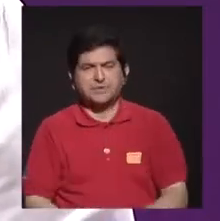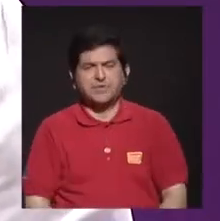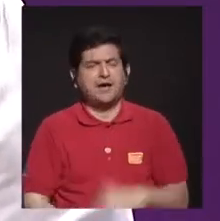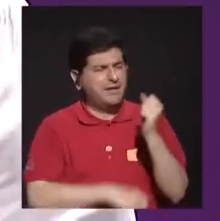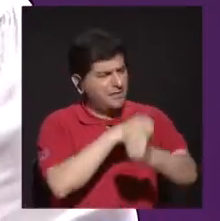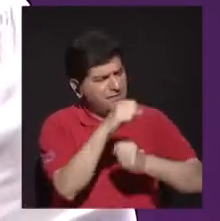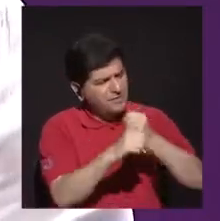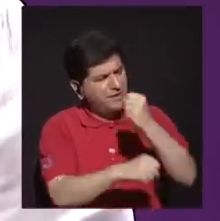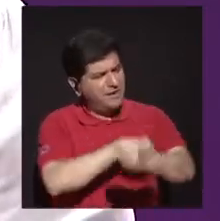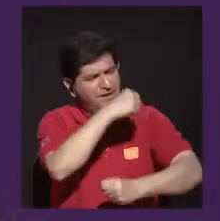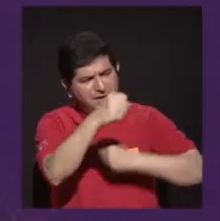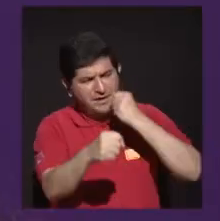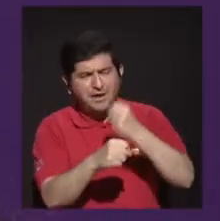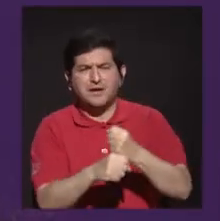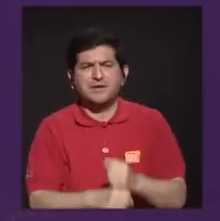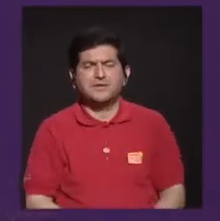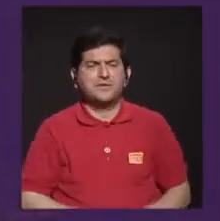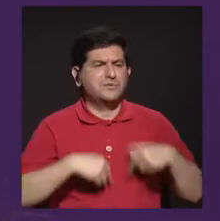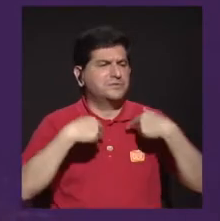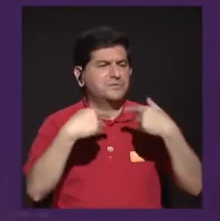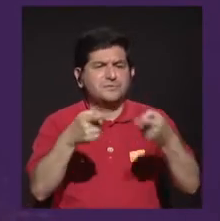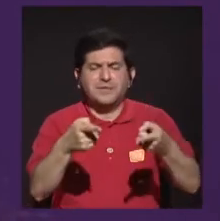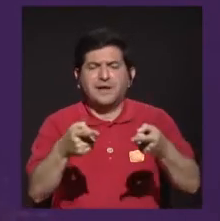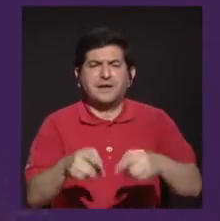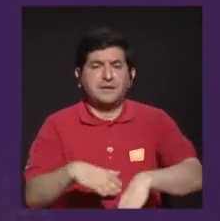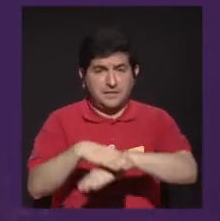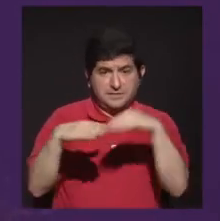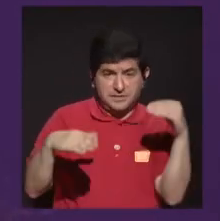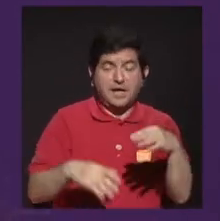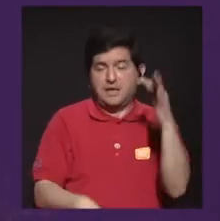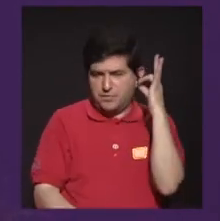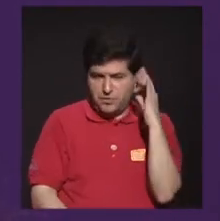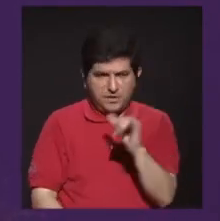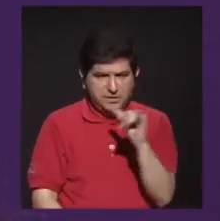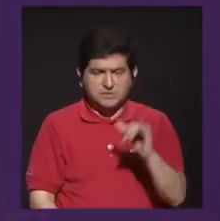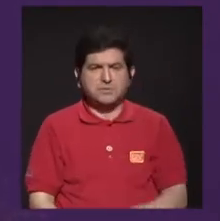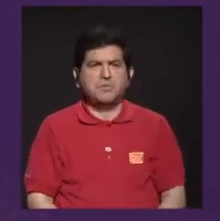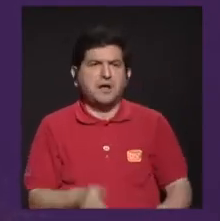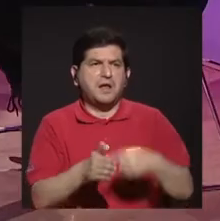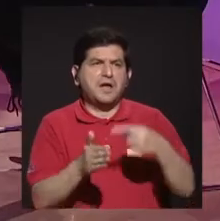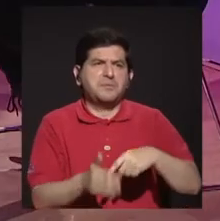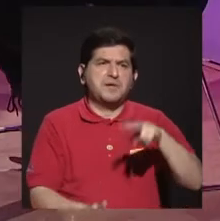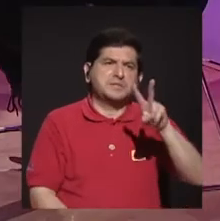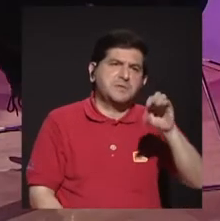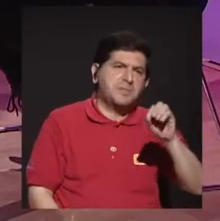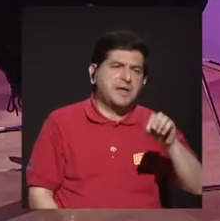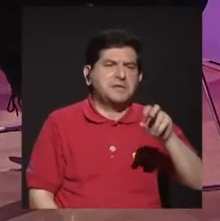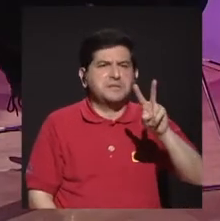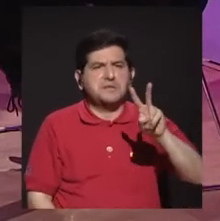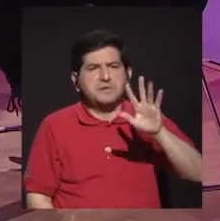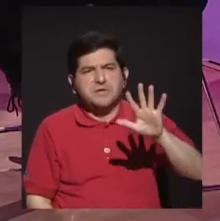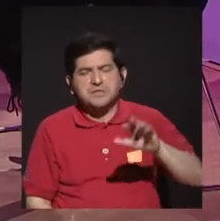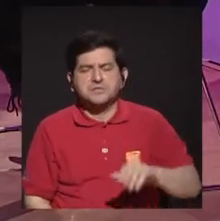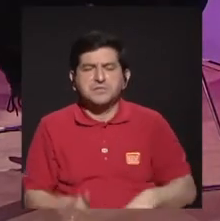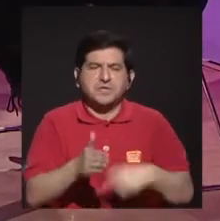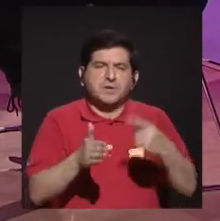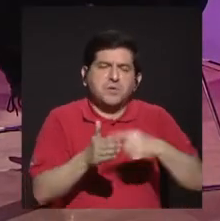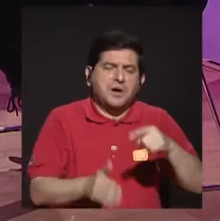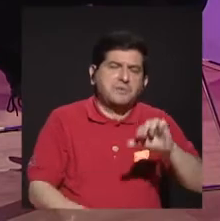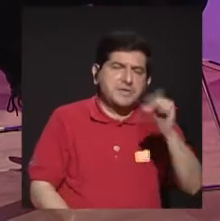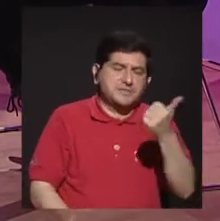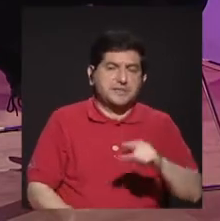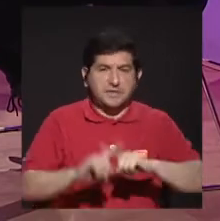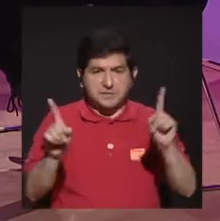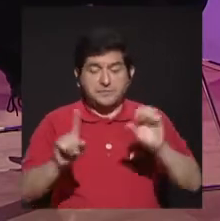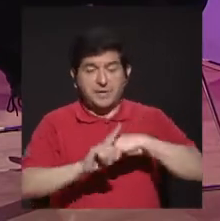muchos años entran y salen muchachas, a veces 20, a veces 25, a veces 10, pero por los